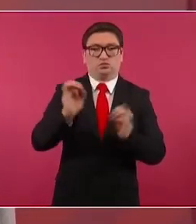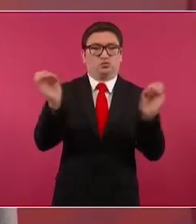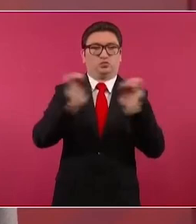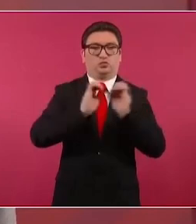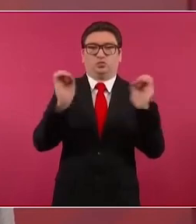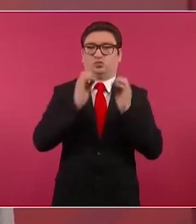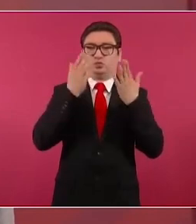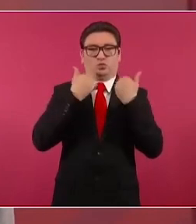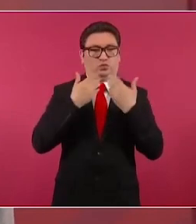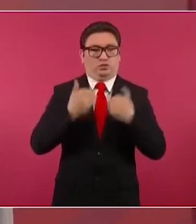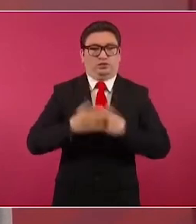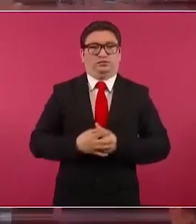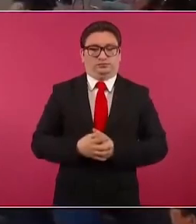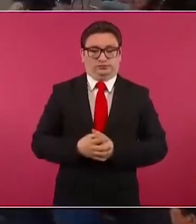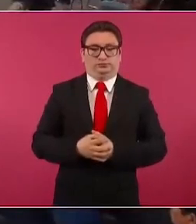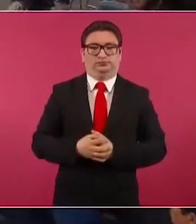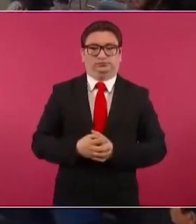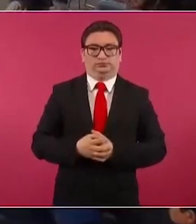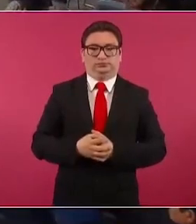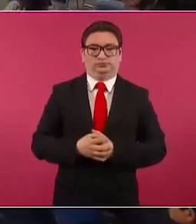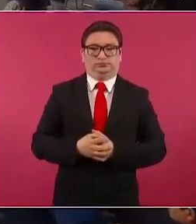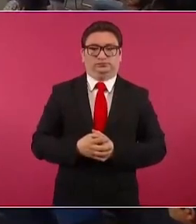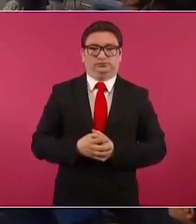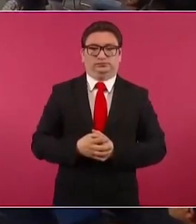ni de derechos,